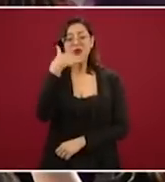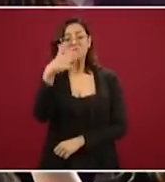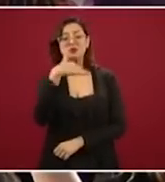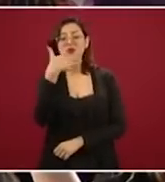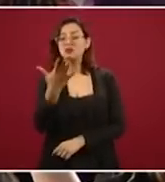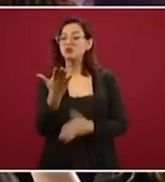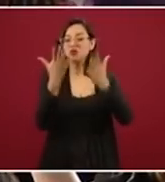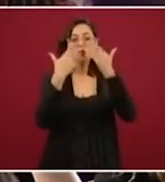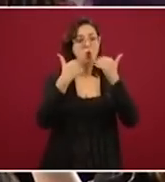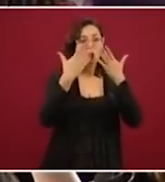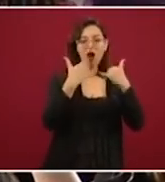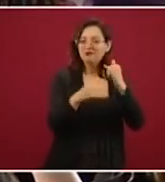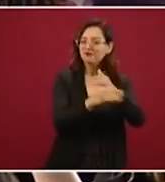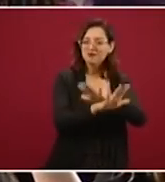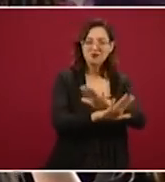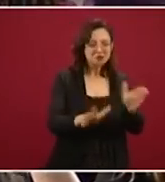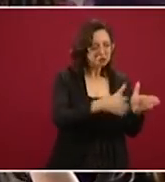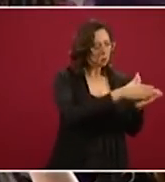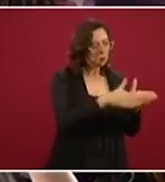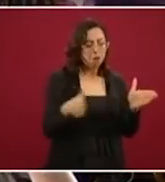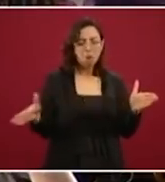y no hay teoría,